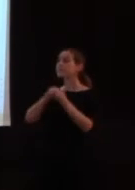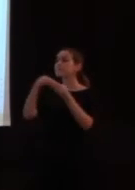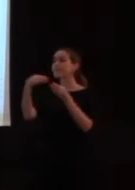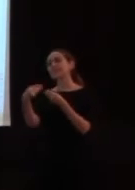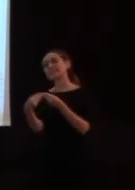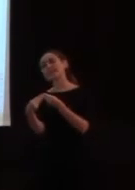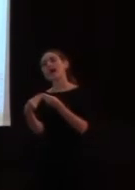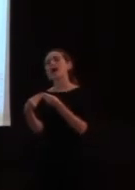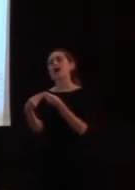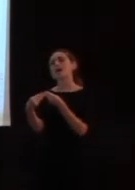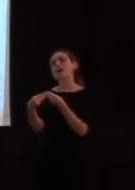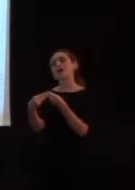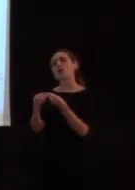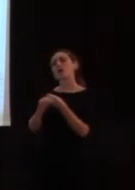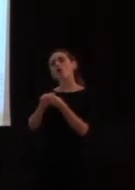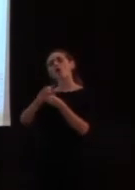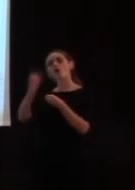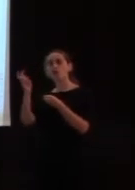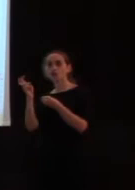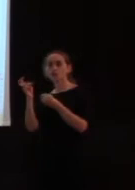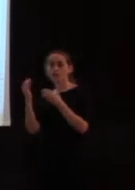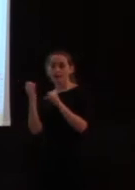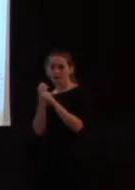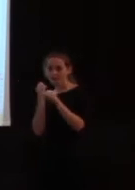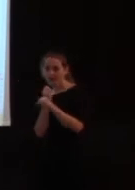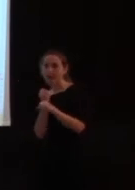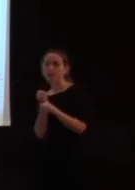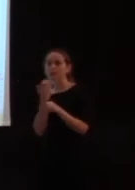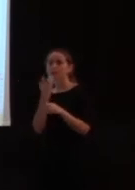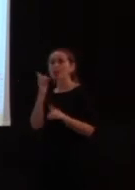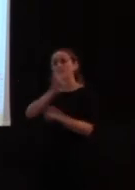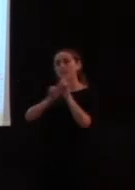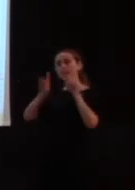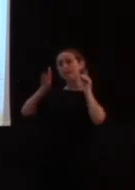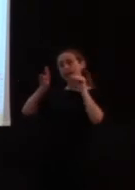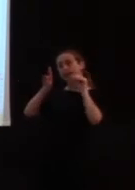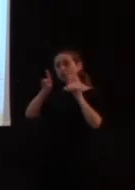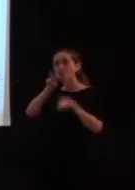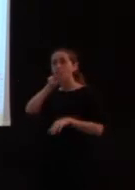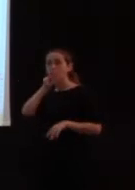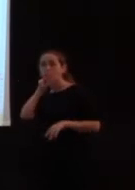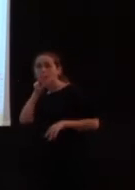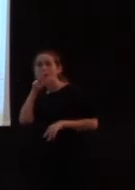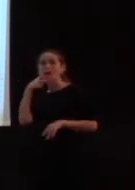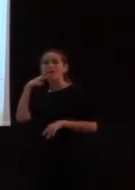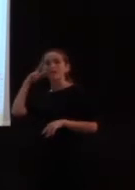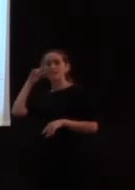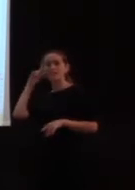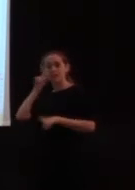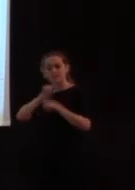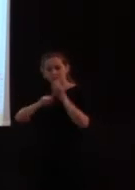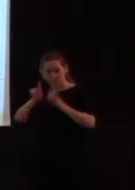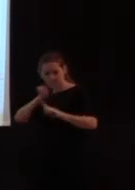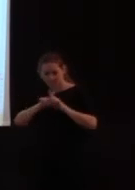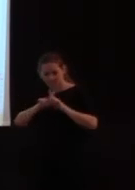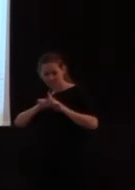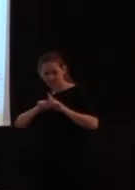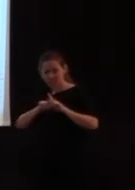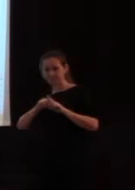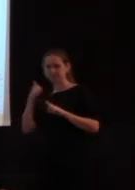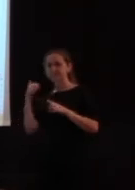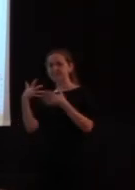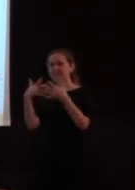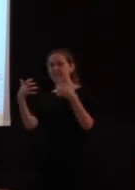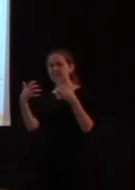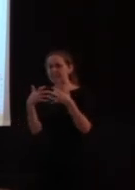más aplicados, este, programas psicopedagógicos de la lengua oral, que es una experiencia. Yo siempre pongo este artículo,